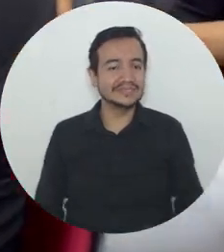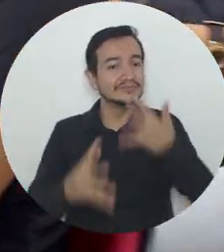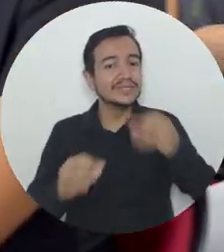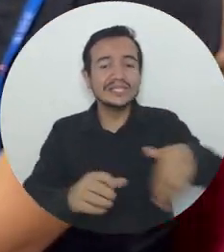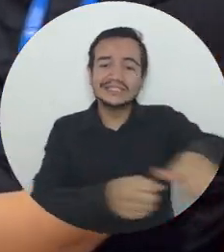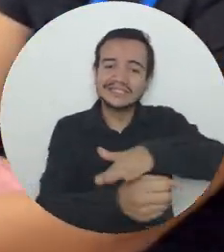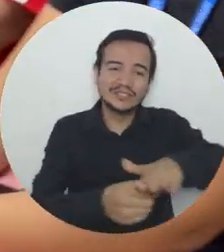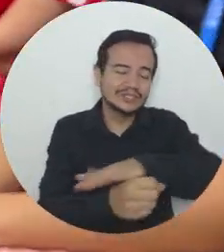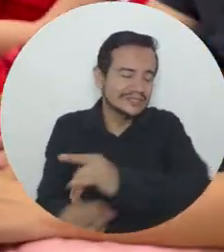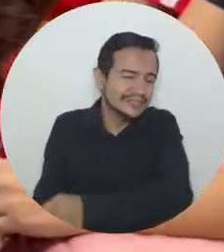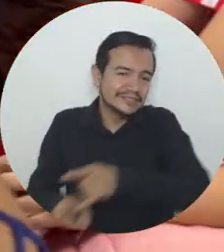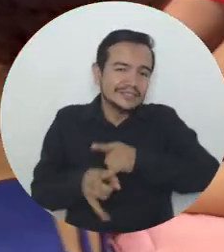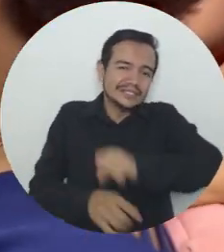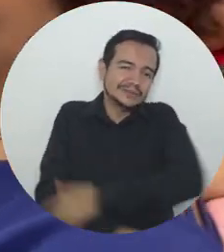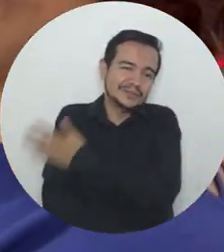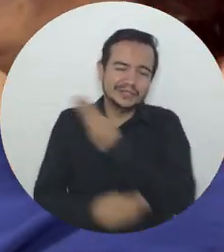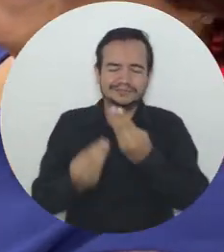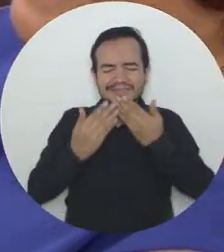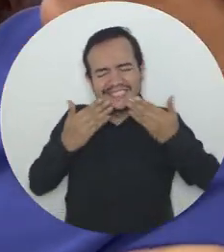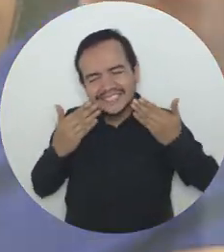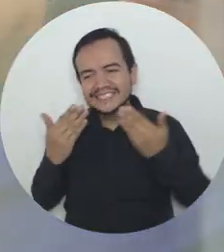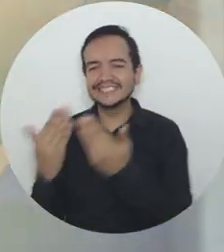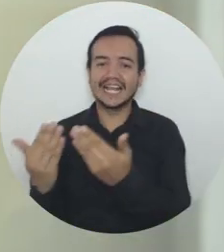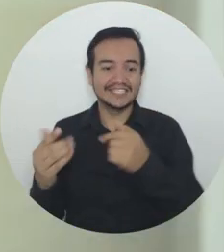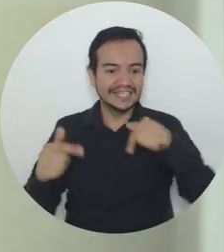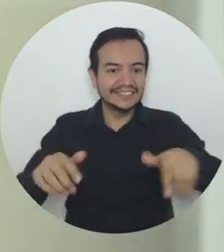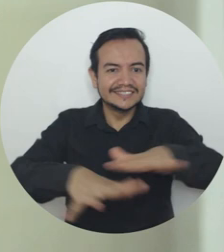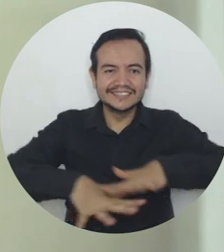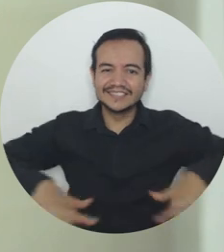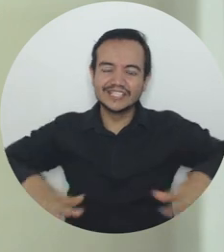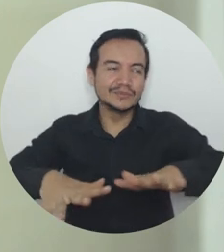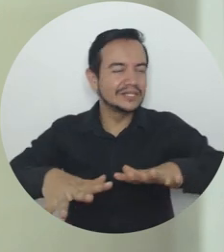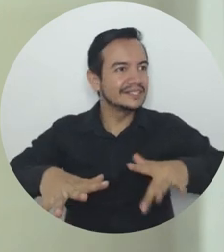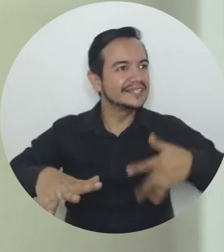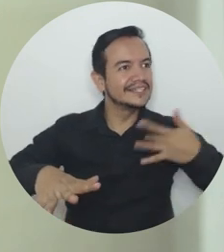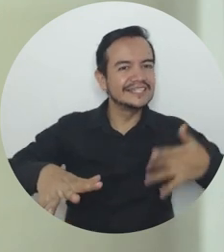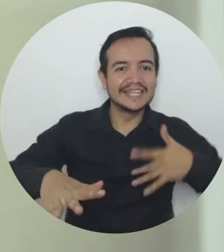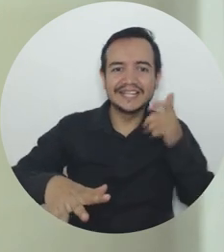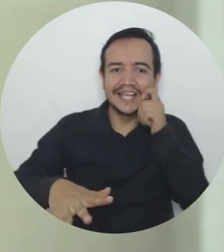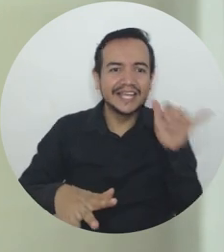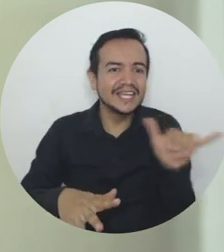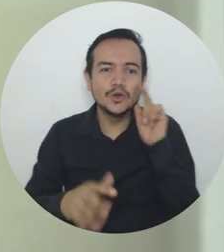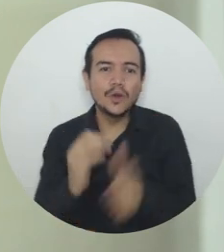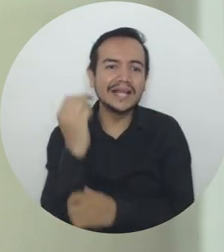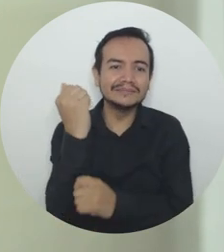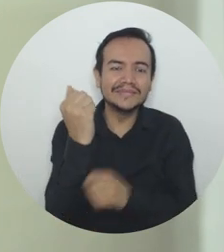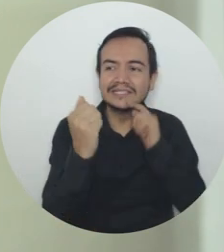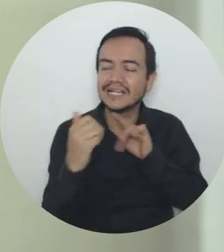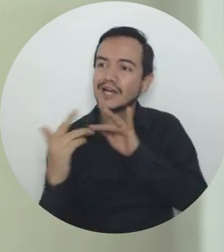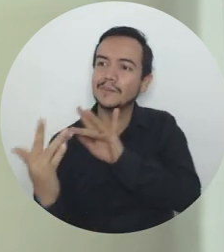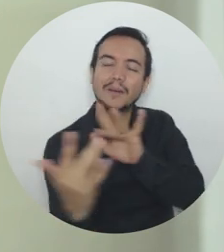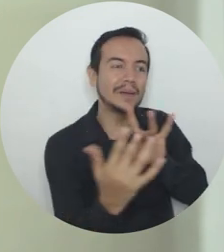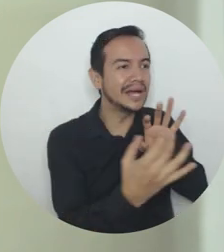emotivo. Estamos inmensamente agradecidos, de verdad. Son espacios que nos unen más como personas y que